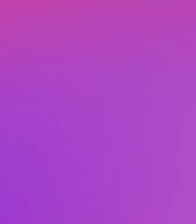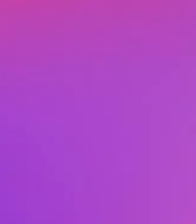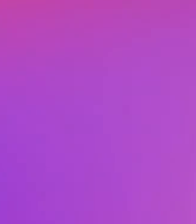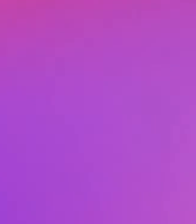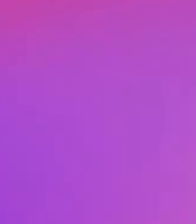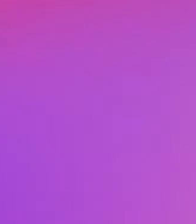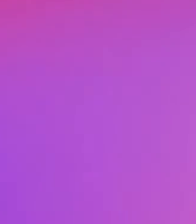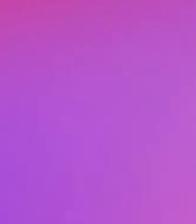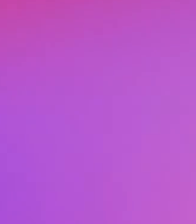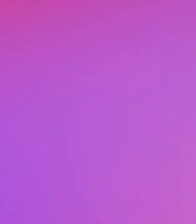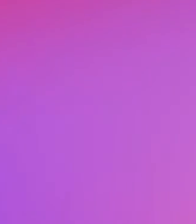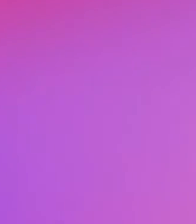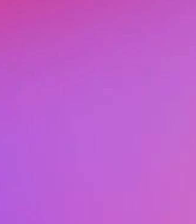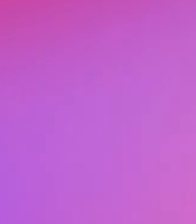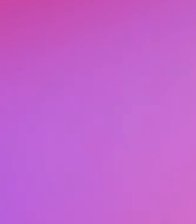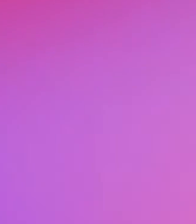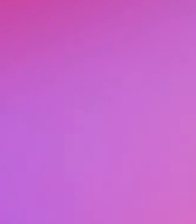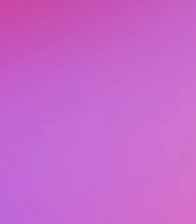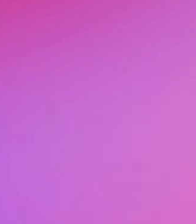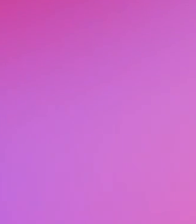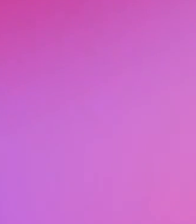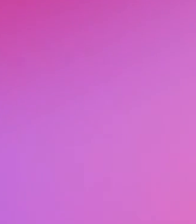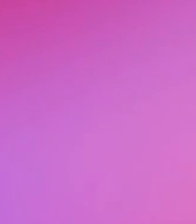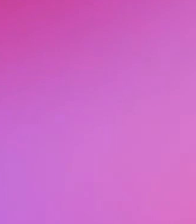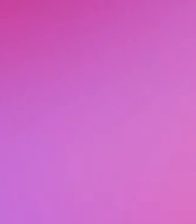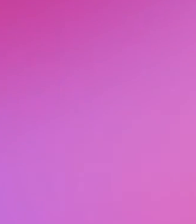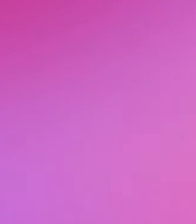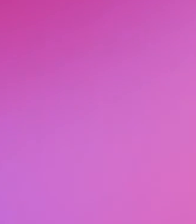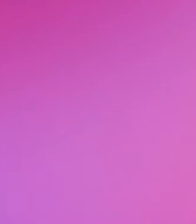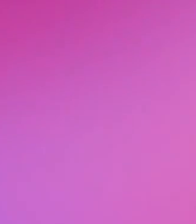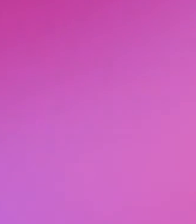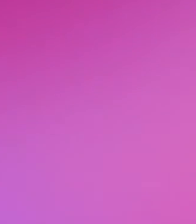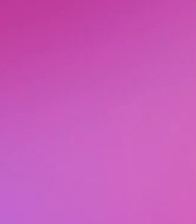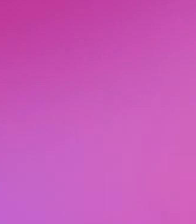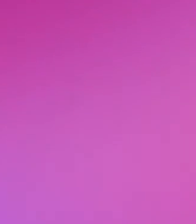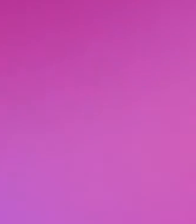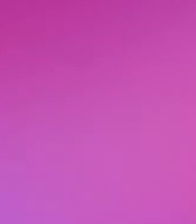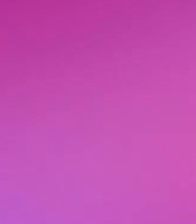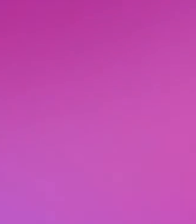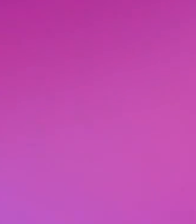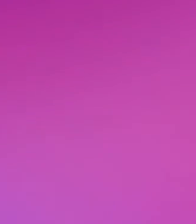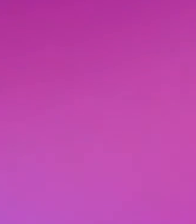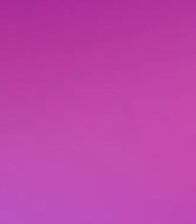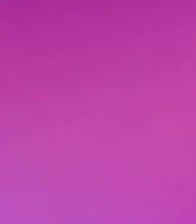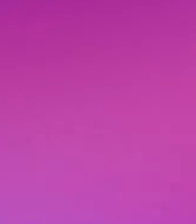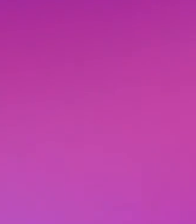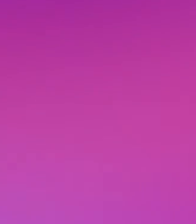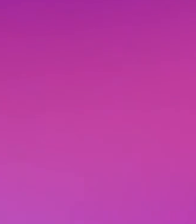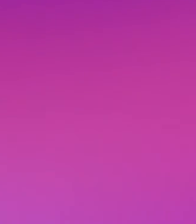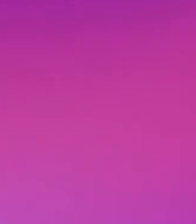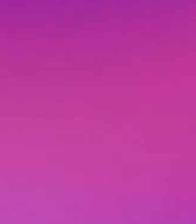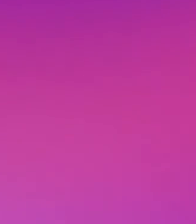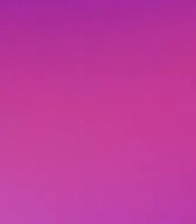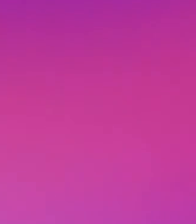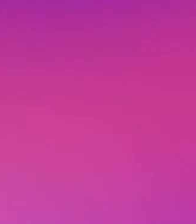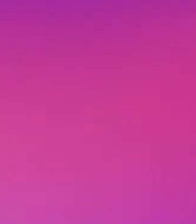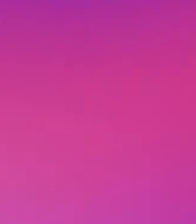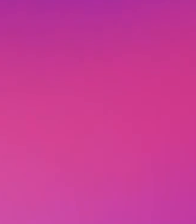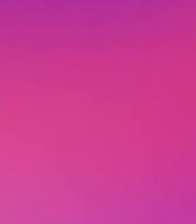Si requieres consultar los libros de texto en versión digital, recuerda que los puedes encontrar en la página